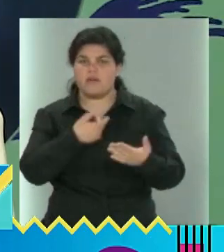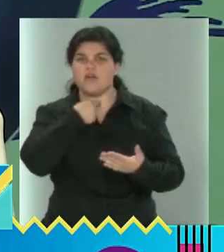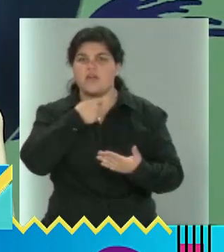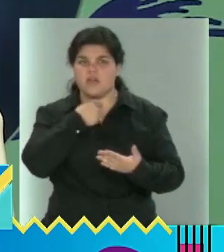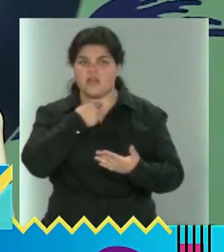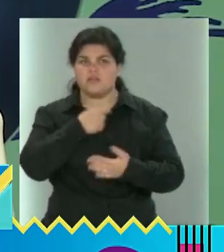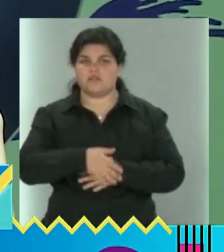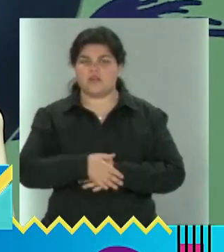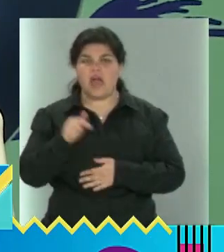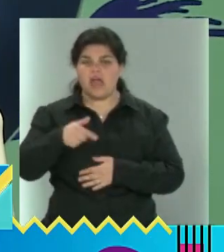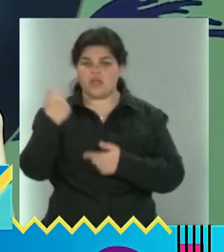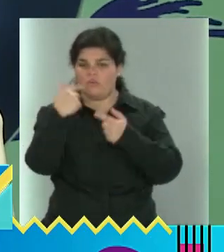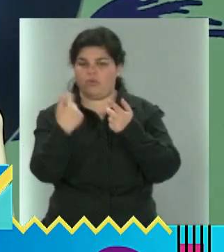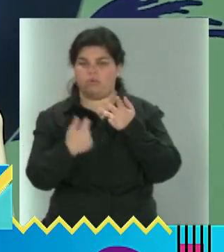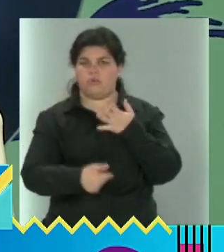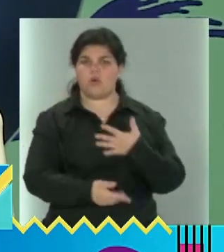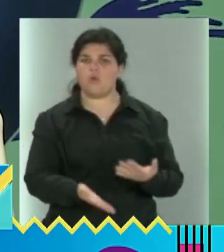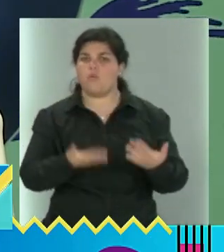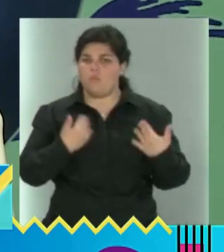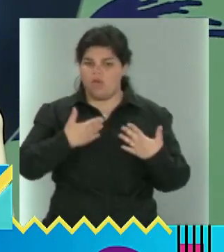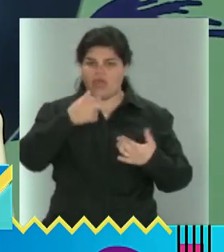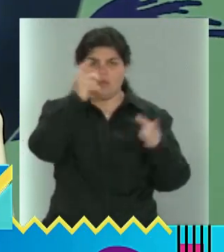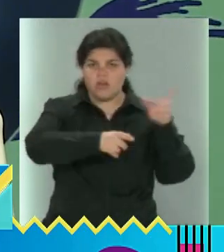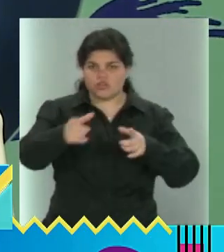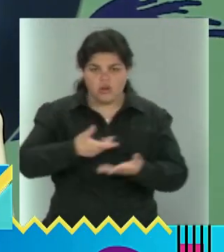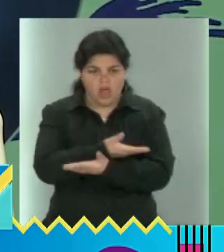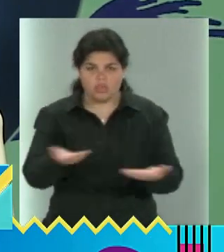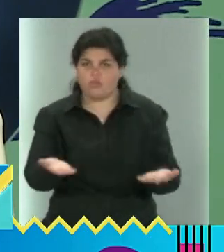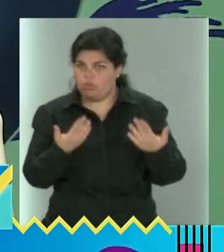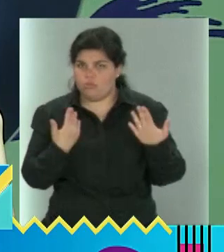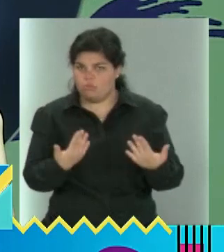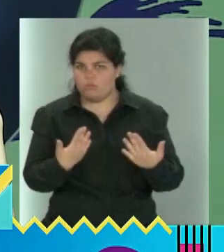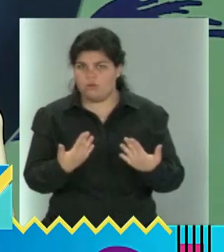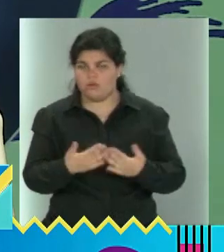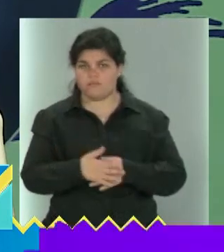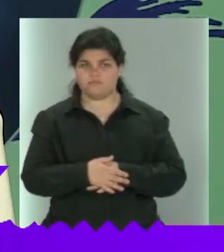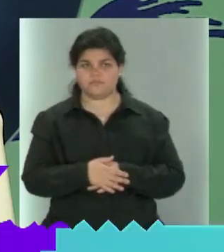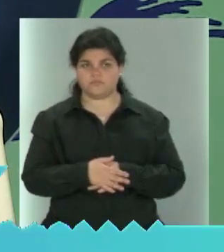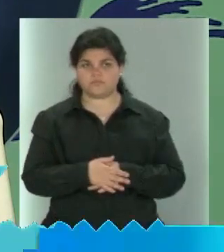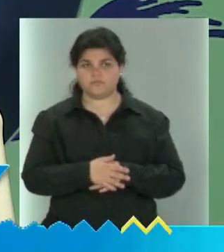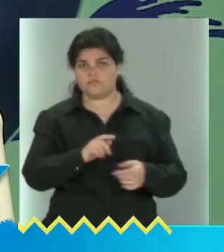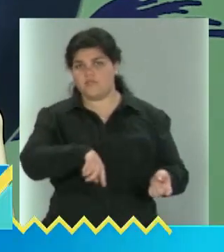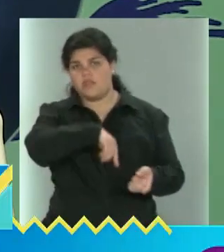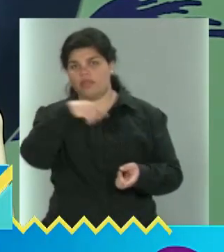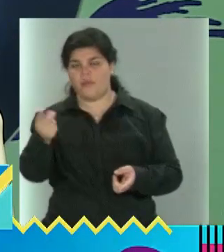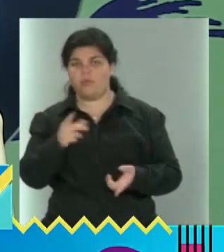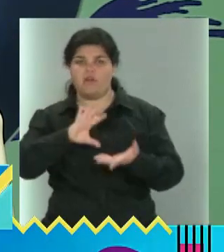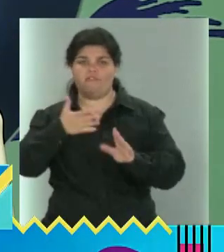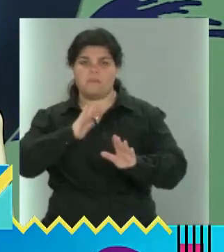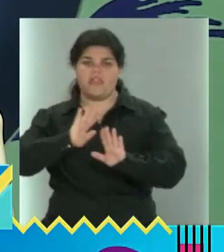de todas las competencias que el hombre tiene, de todas las dimensiones que el hombre puede explorar. Bien. Y después se usó como un método de defensa.